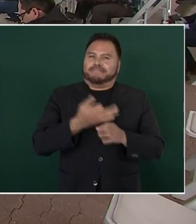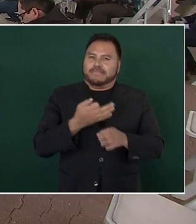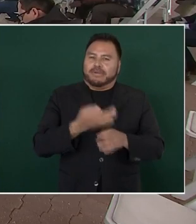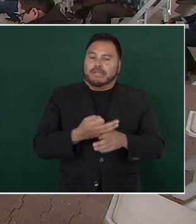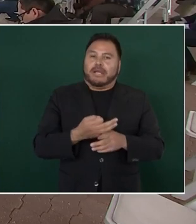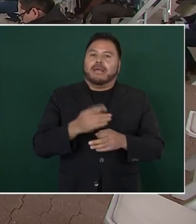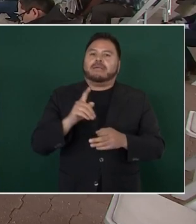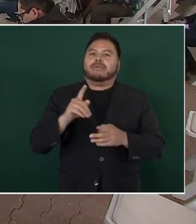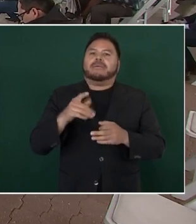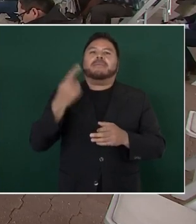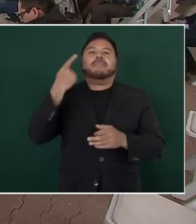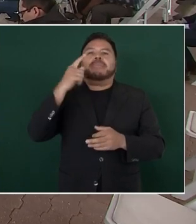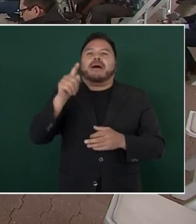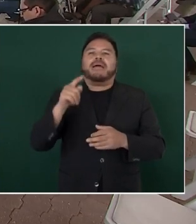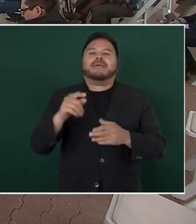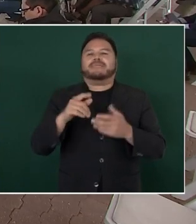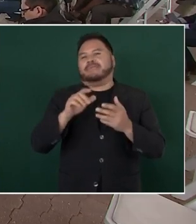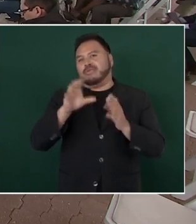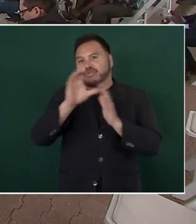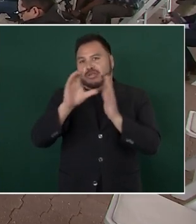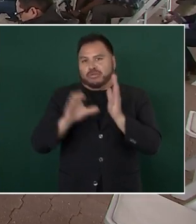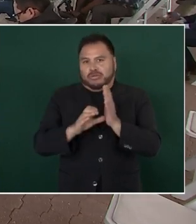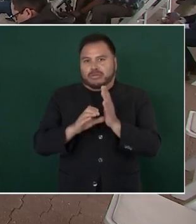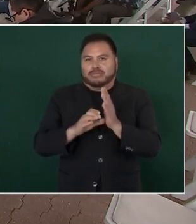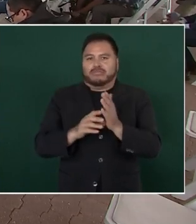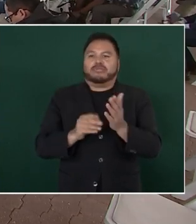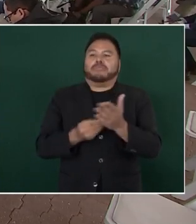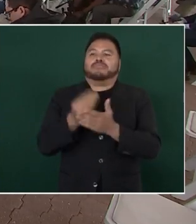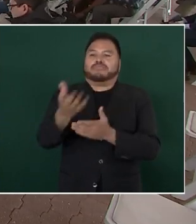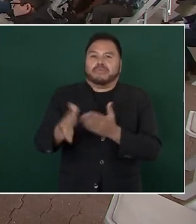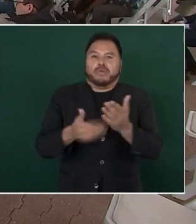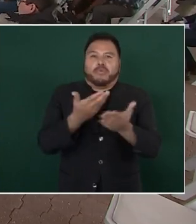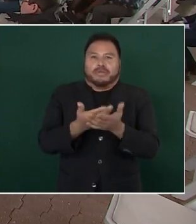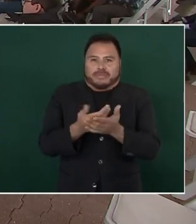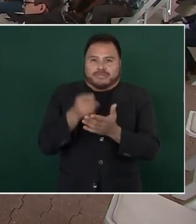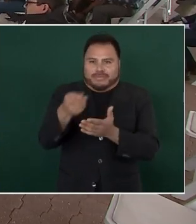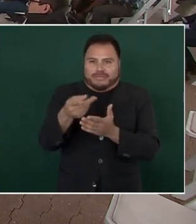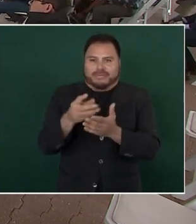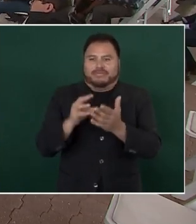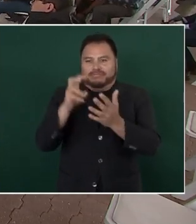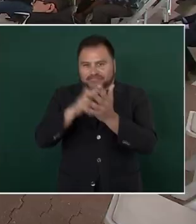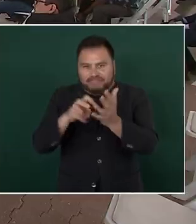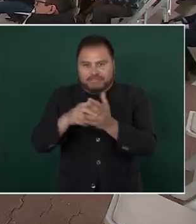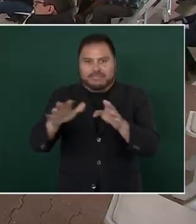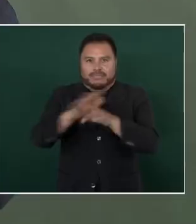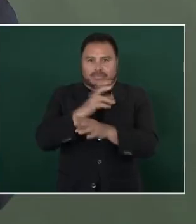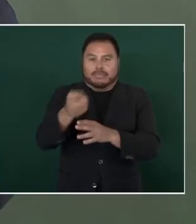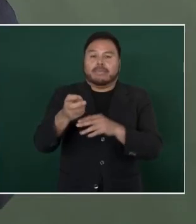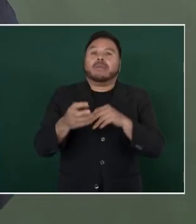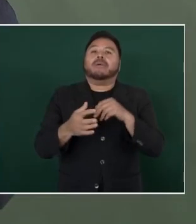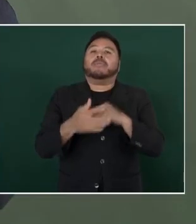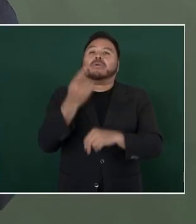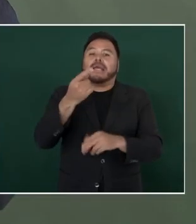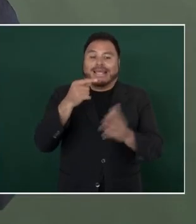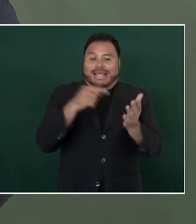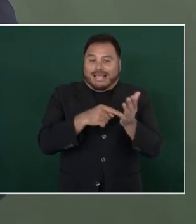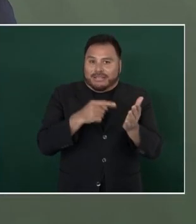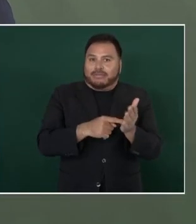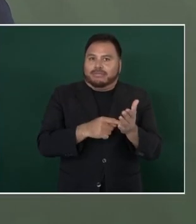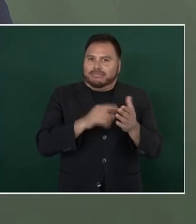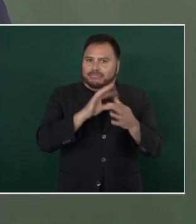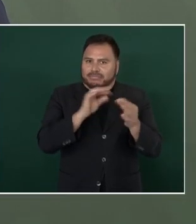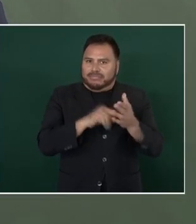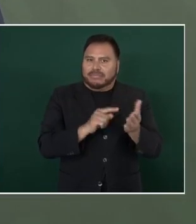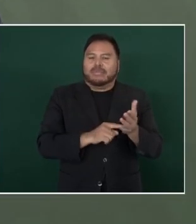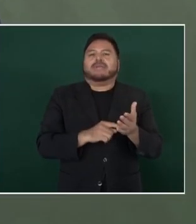iniciativas de reforma a la Constitución para que todo esto se eleve a rango constitucional y se